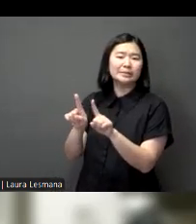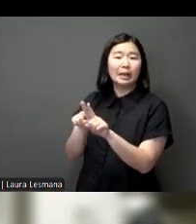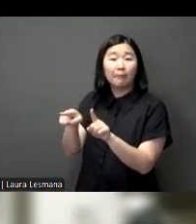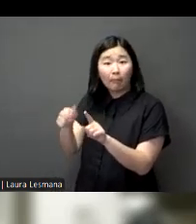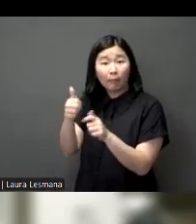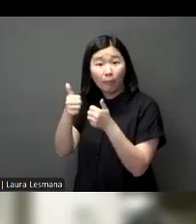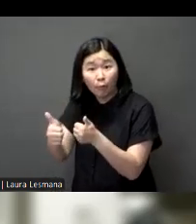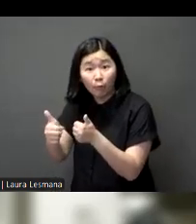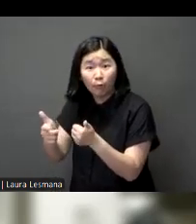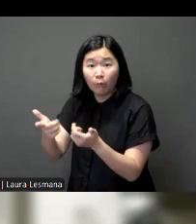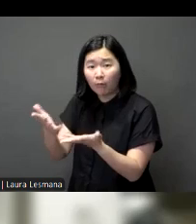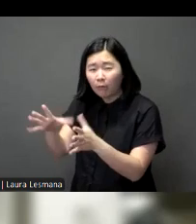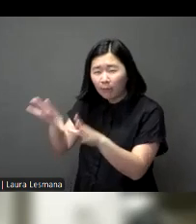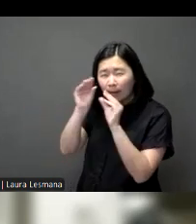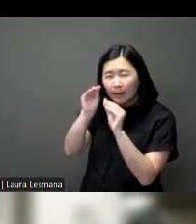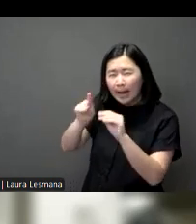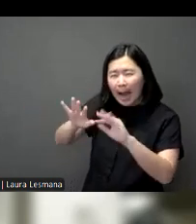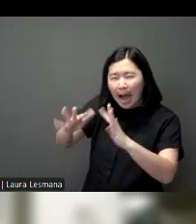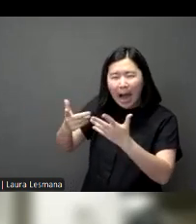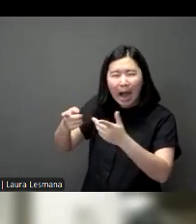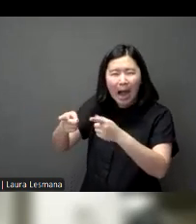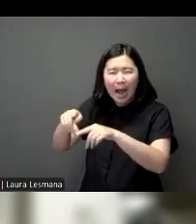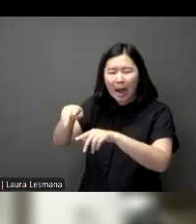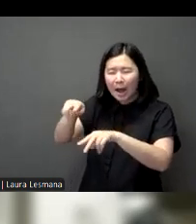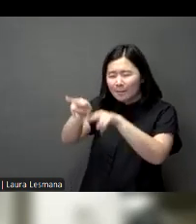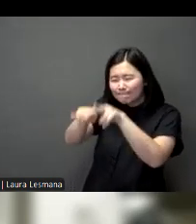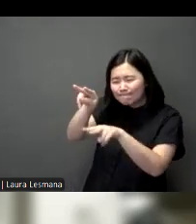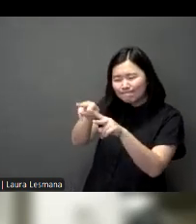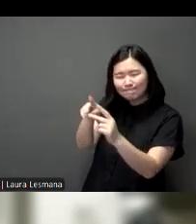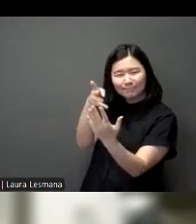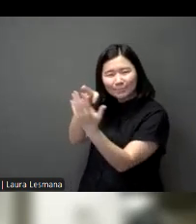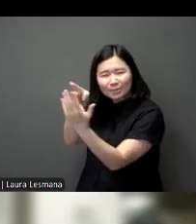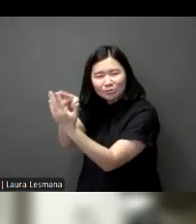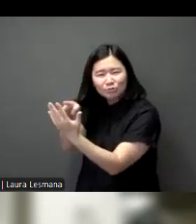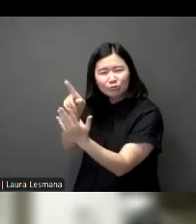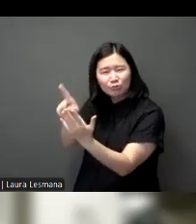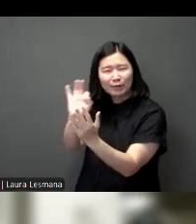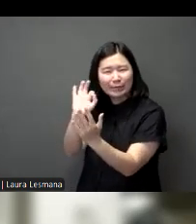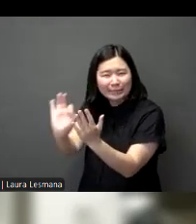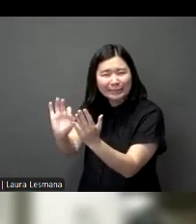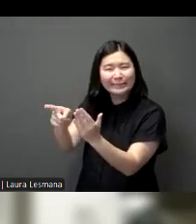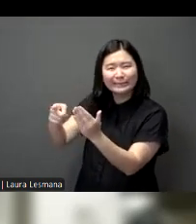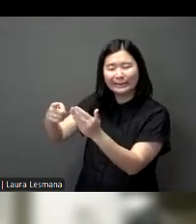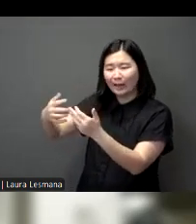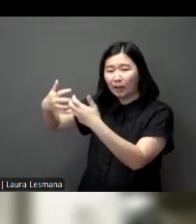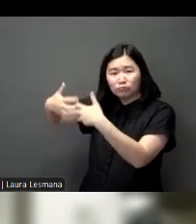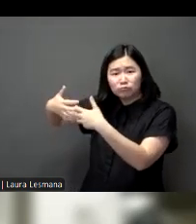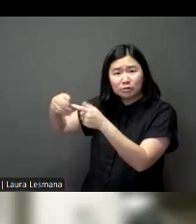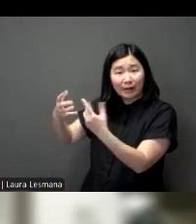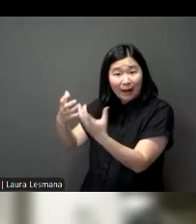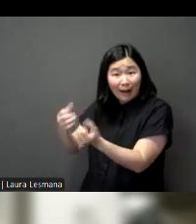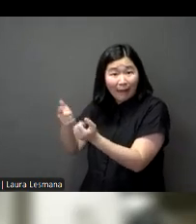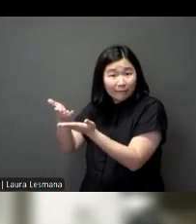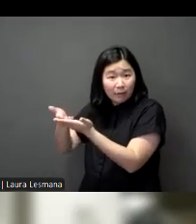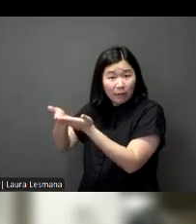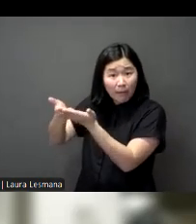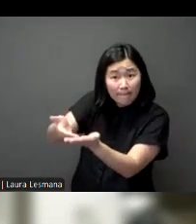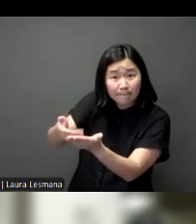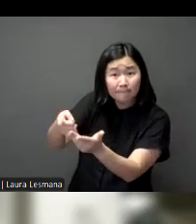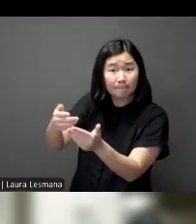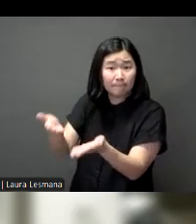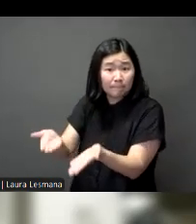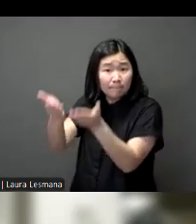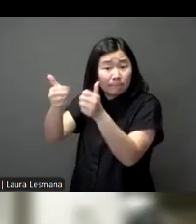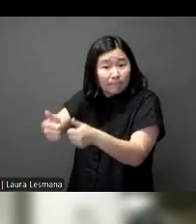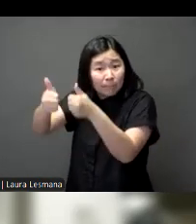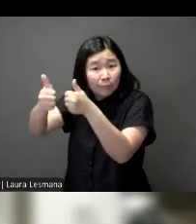varones, y desde el año 2019 en adelante, en forma progresiva, no universal, se han incorporado distintas pruebas de determinación